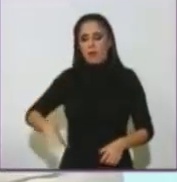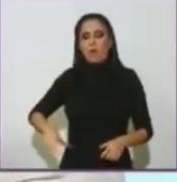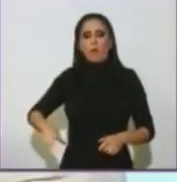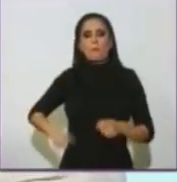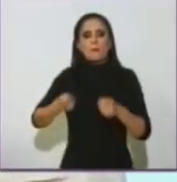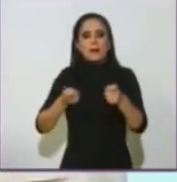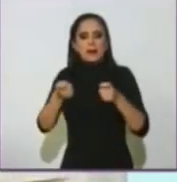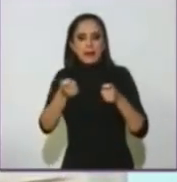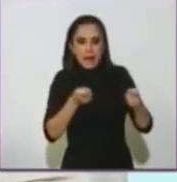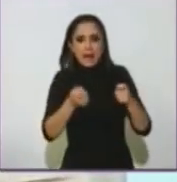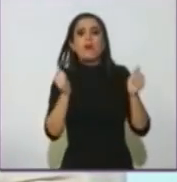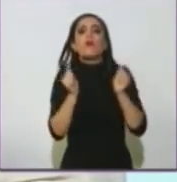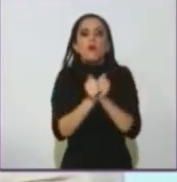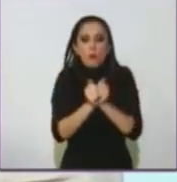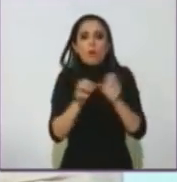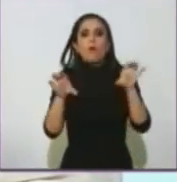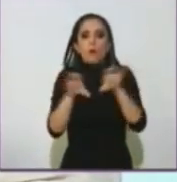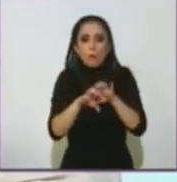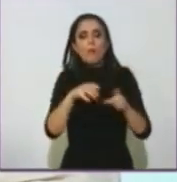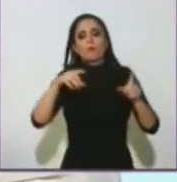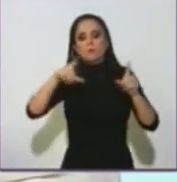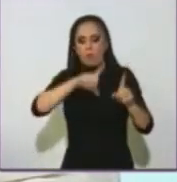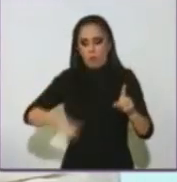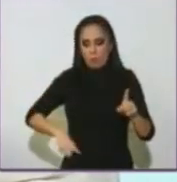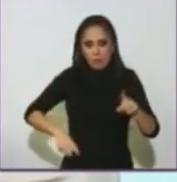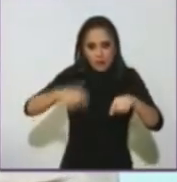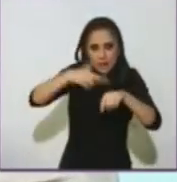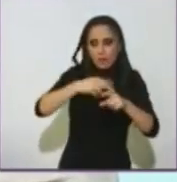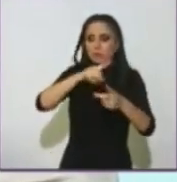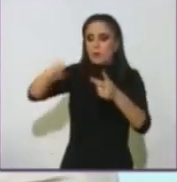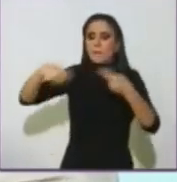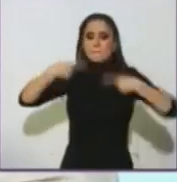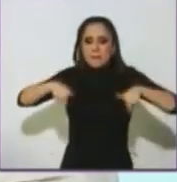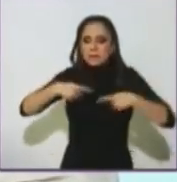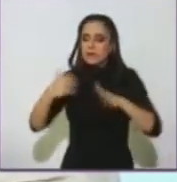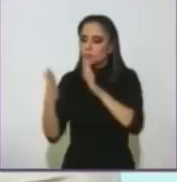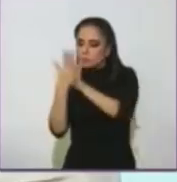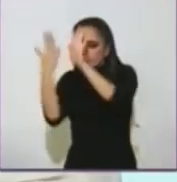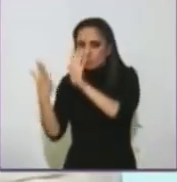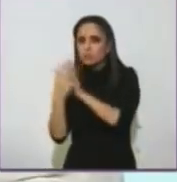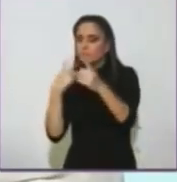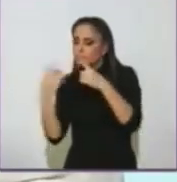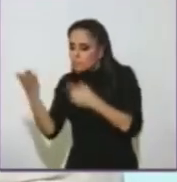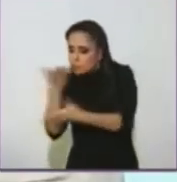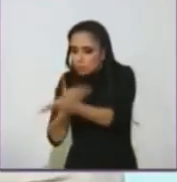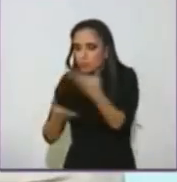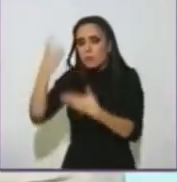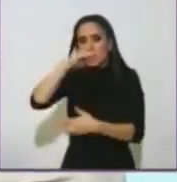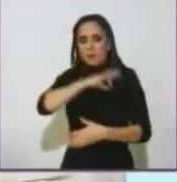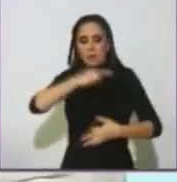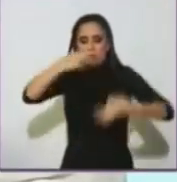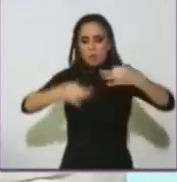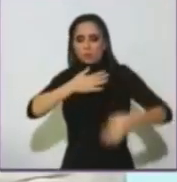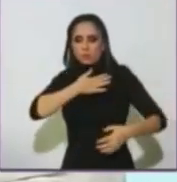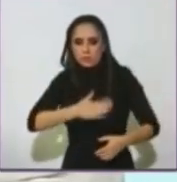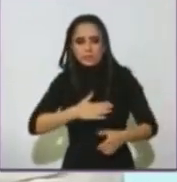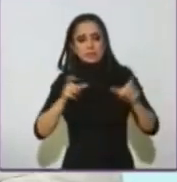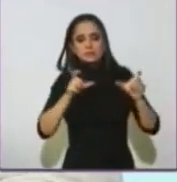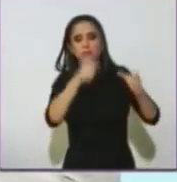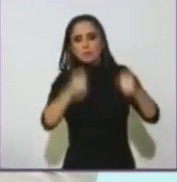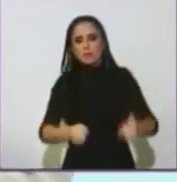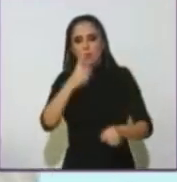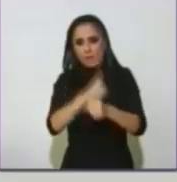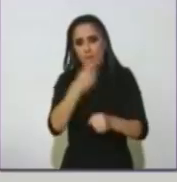entre sociedad legisladores y gobernantes para lograr que la seguridad y órgano de justicia tengan autoridad moral y no sólo